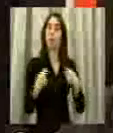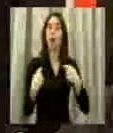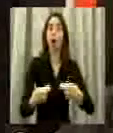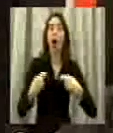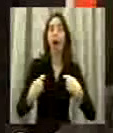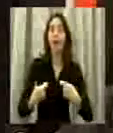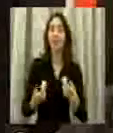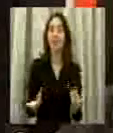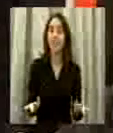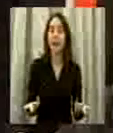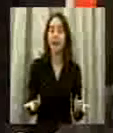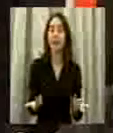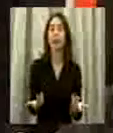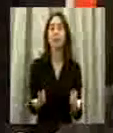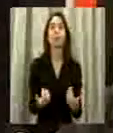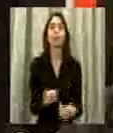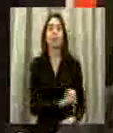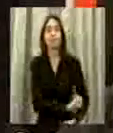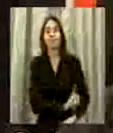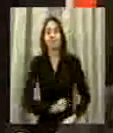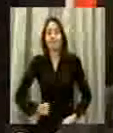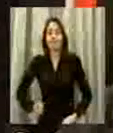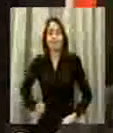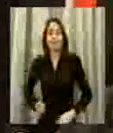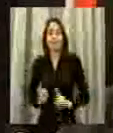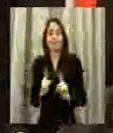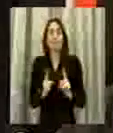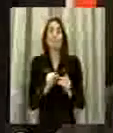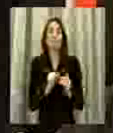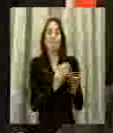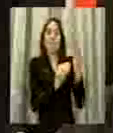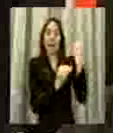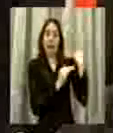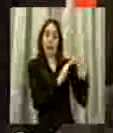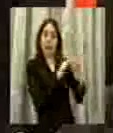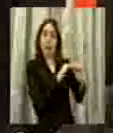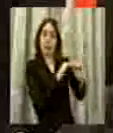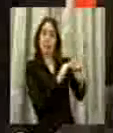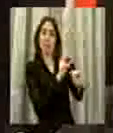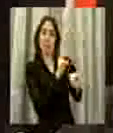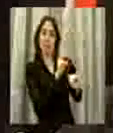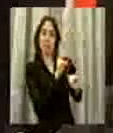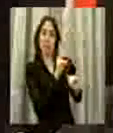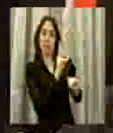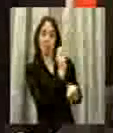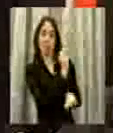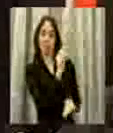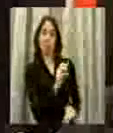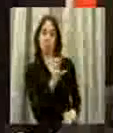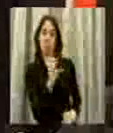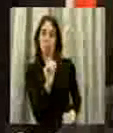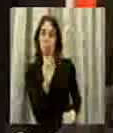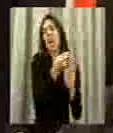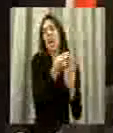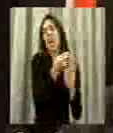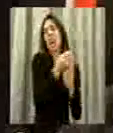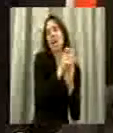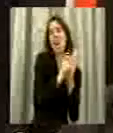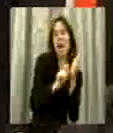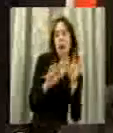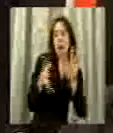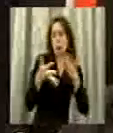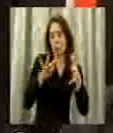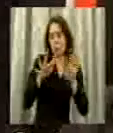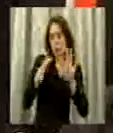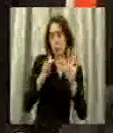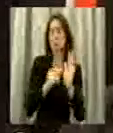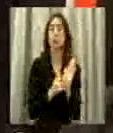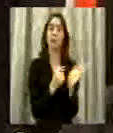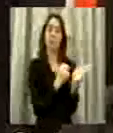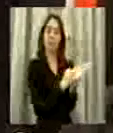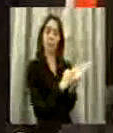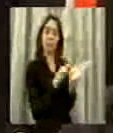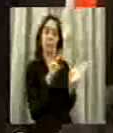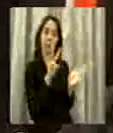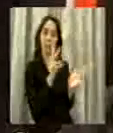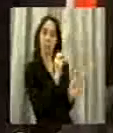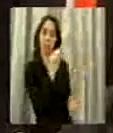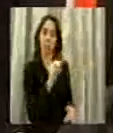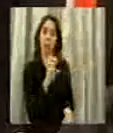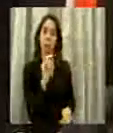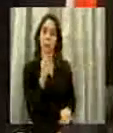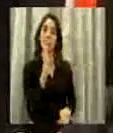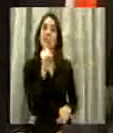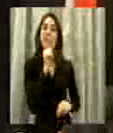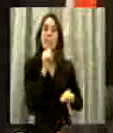gastar y nos hemos restringido. Si nosotros hubiéramos mantenido el número de 3 puntos del PIB, estoy haciendo cálculos aproximados, 3 puntos del PIB de